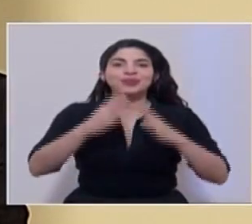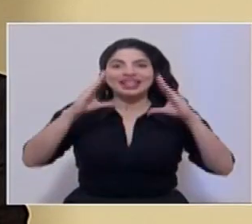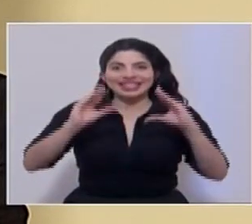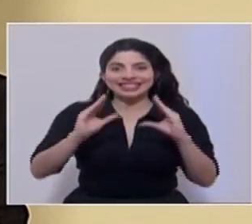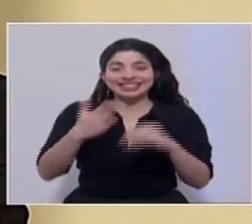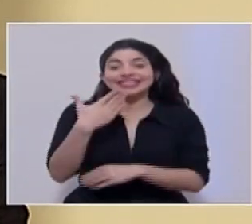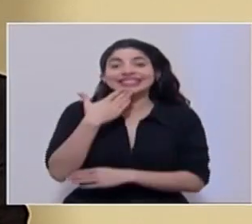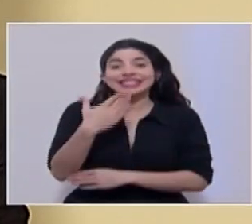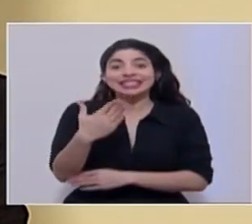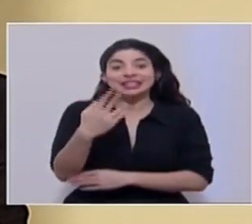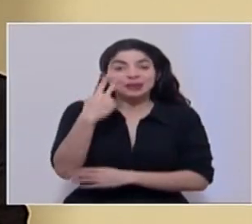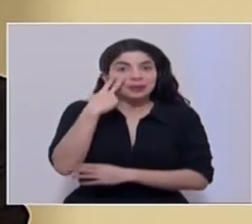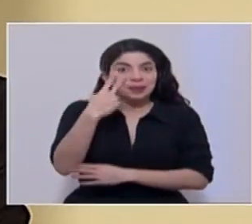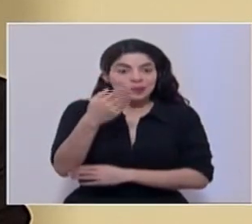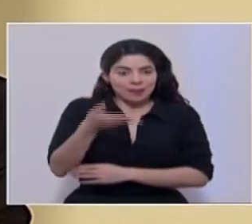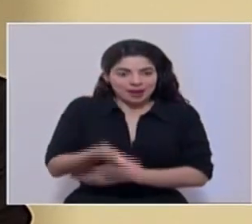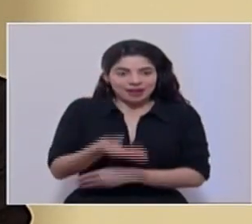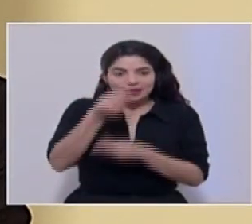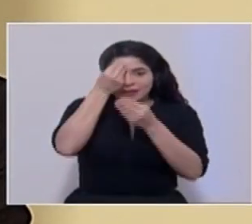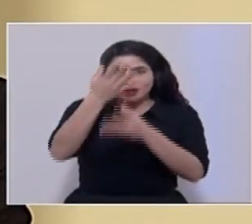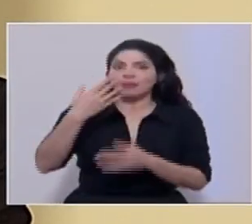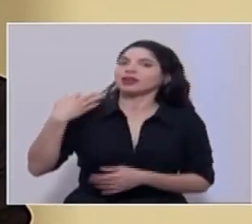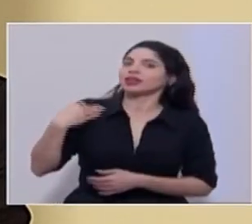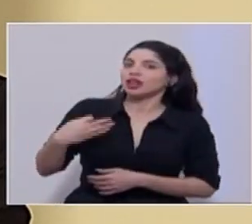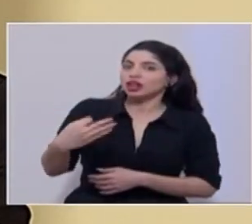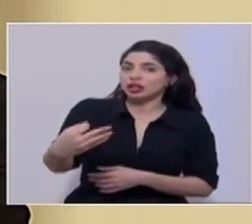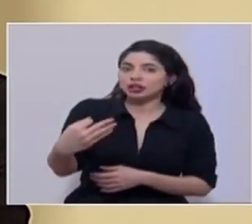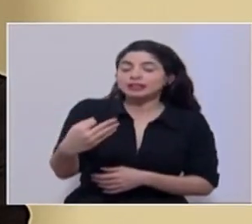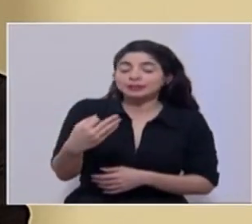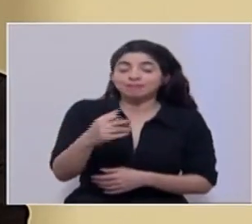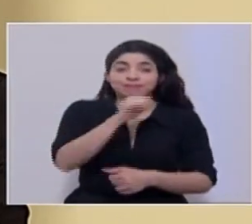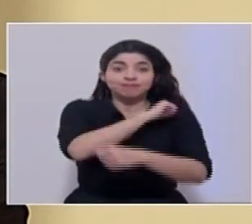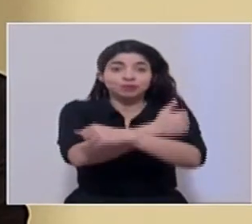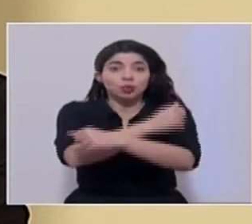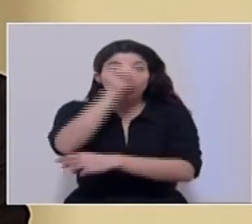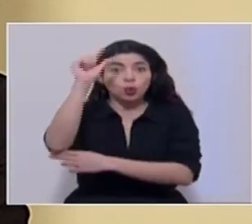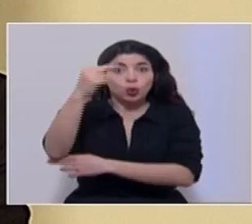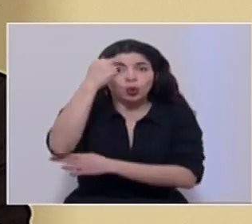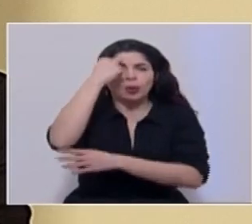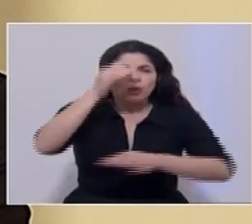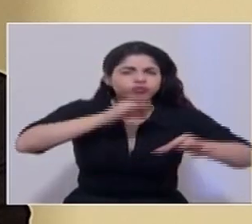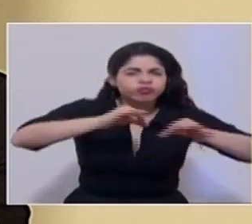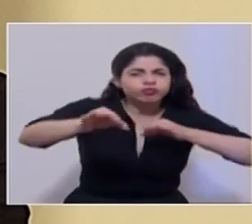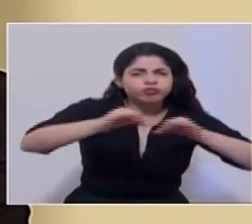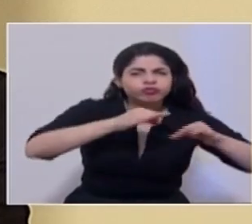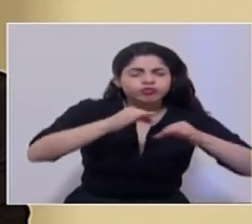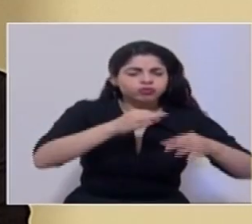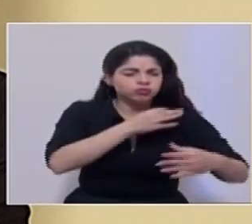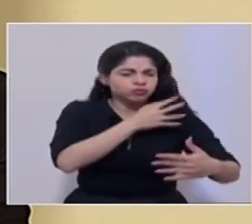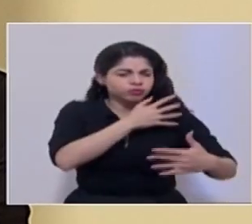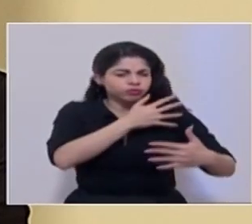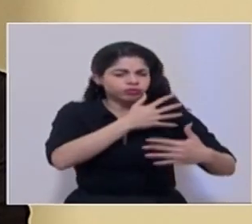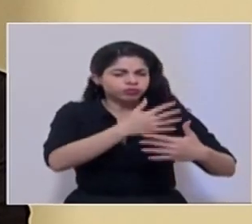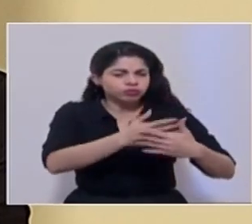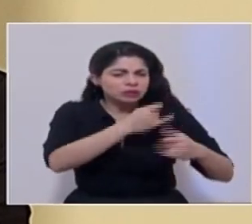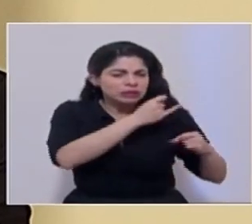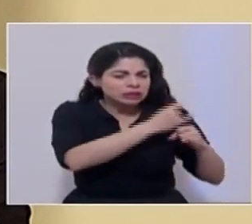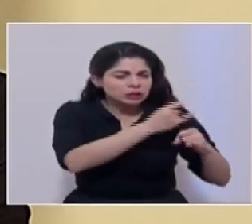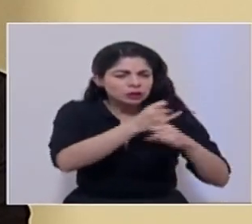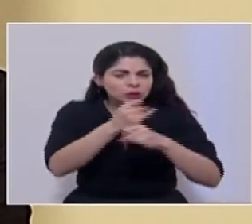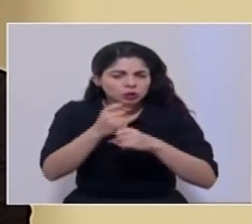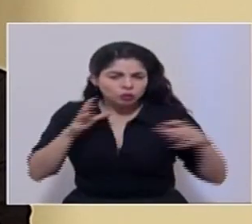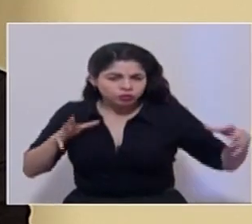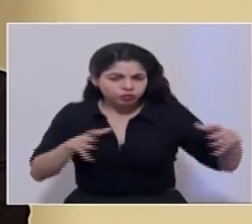Muy buenas tardes y gracias por sintonizar este reporte diario en donde las autoridades de gobierno detallan los esfuerzos interinstitucionales